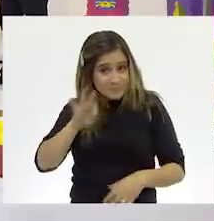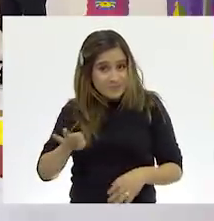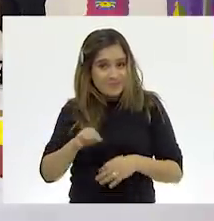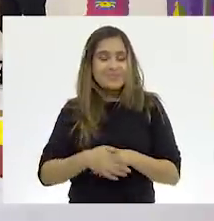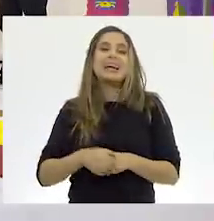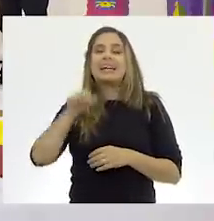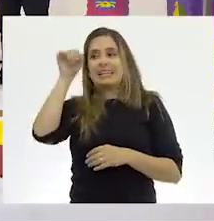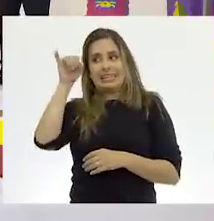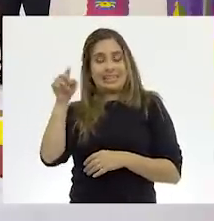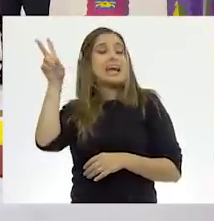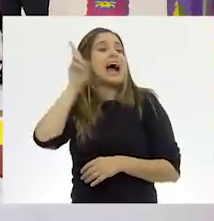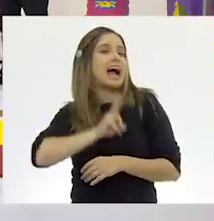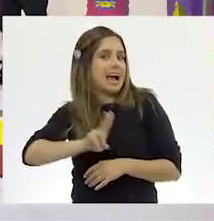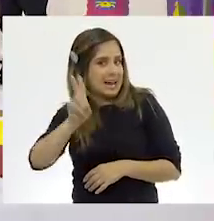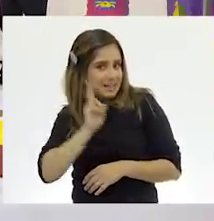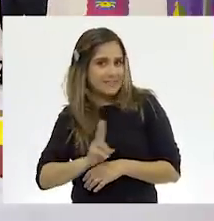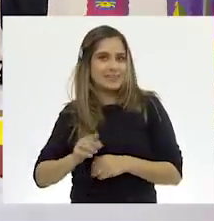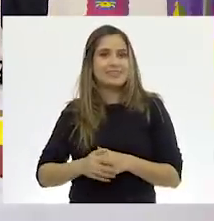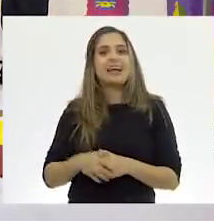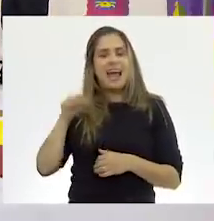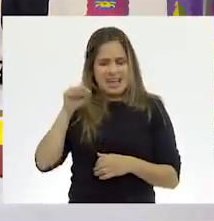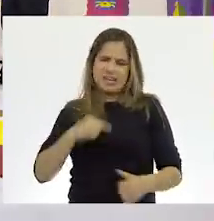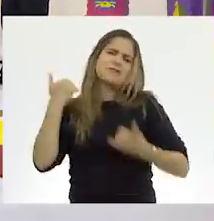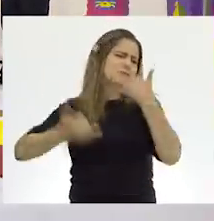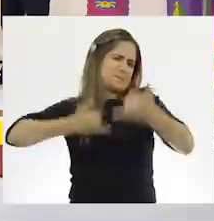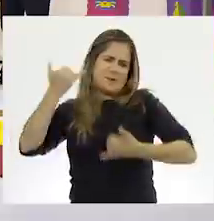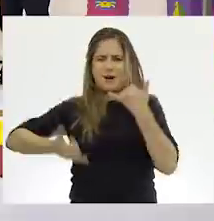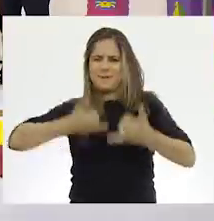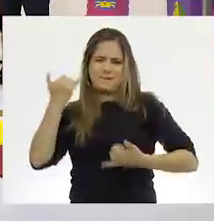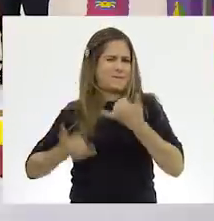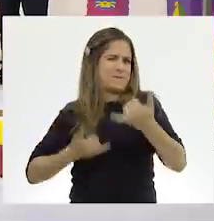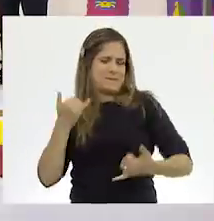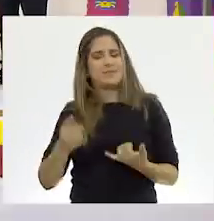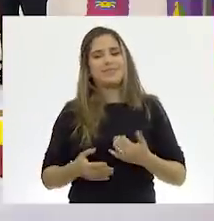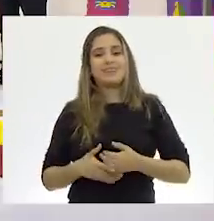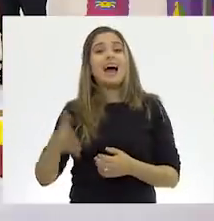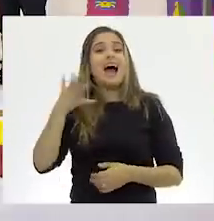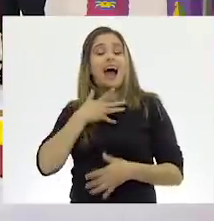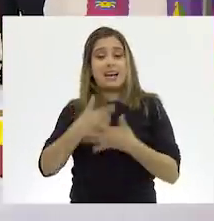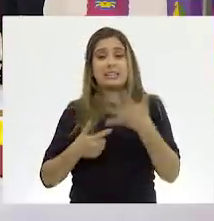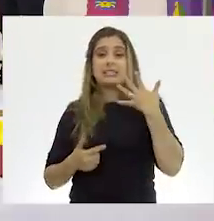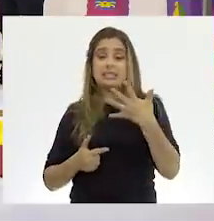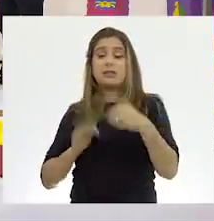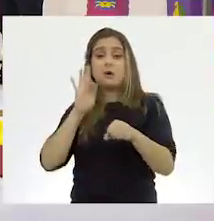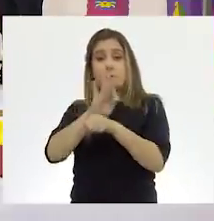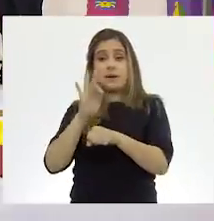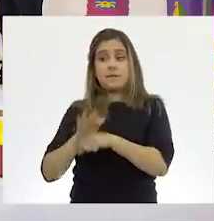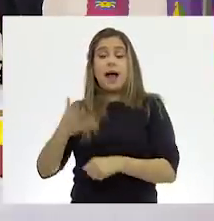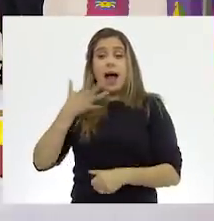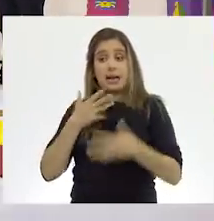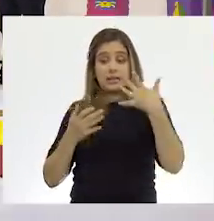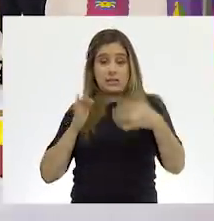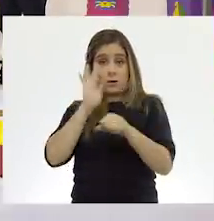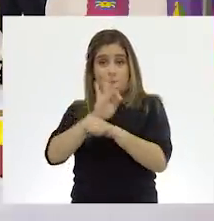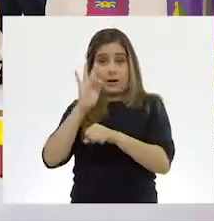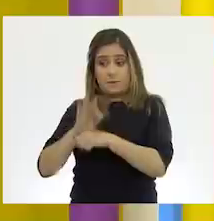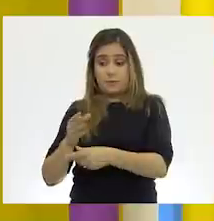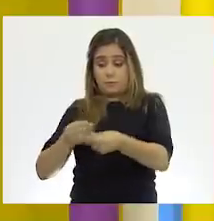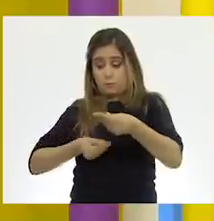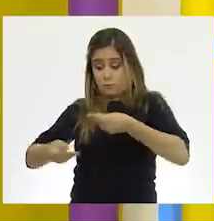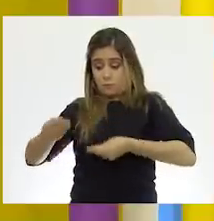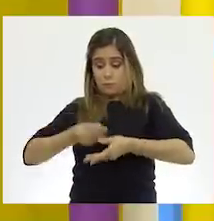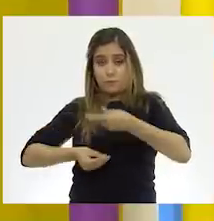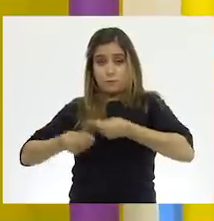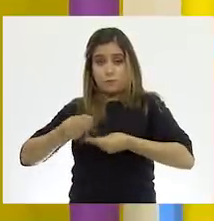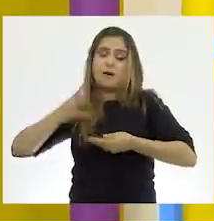ver, voy a escoger. Pero ¿cómo vamos a hacerlo jugando, va? Sí. Vienen 5 beneficios. Quien junte más, gana. Quien junte los